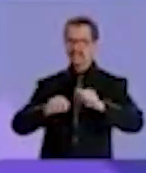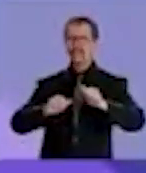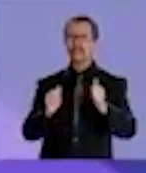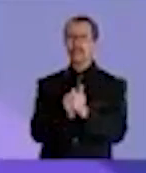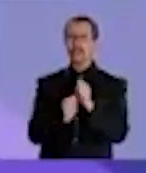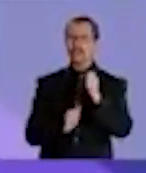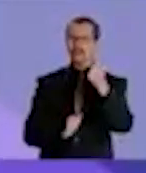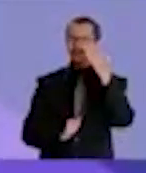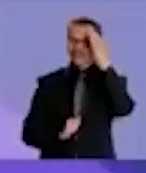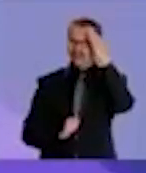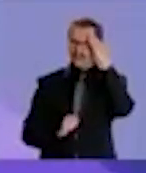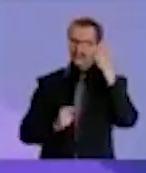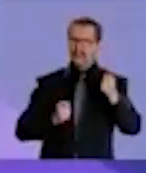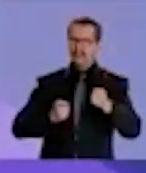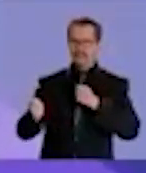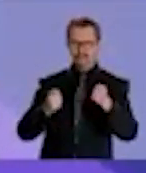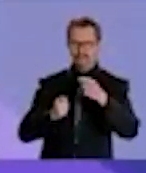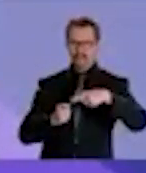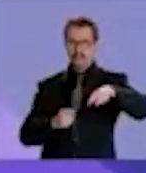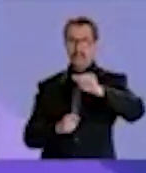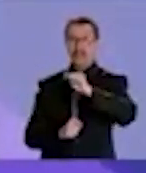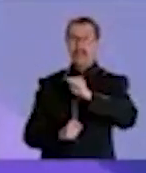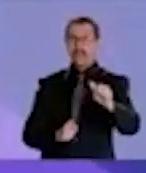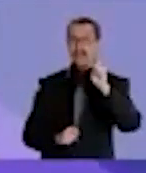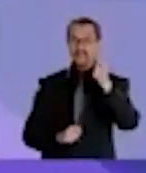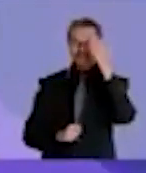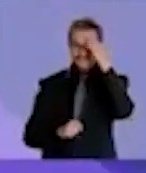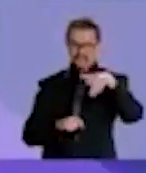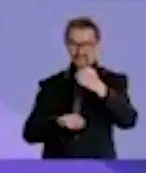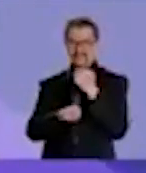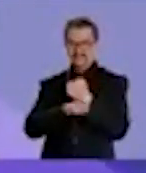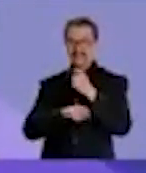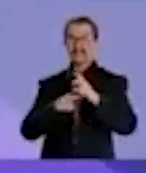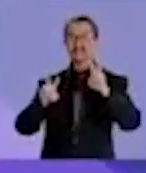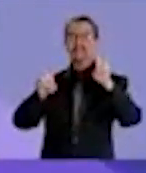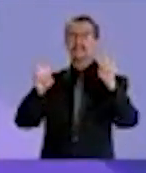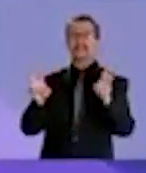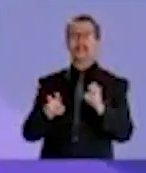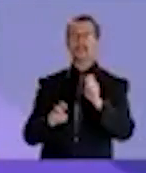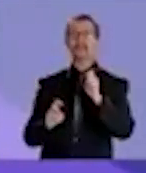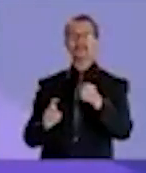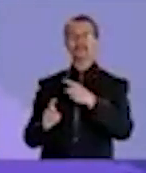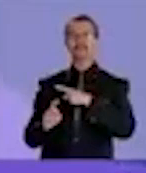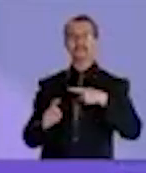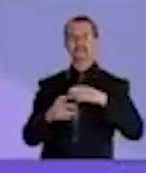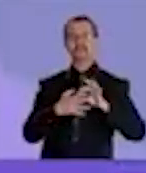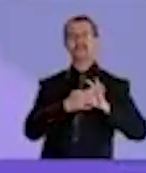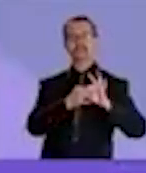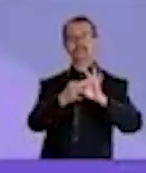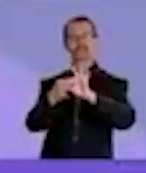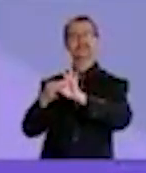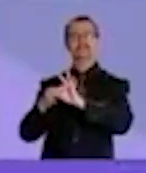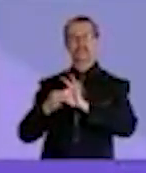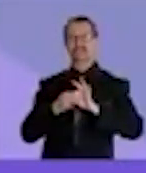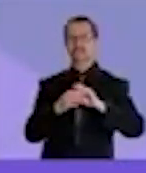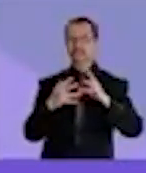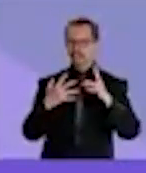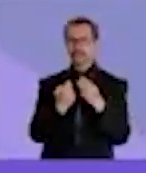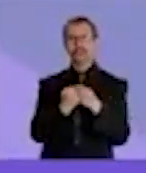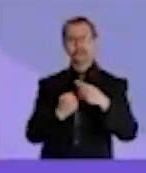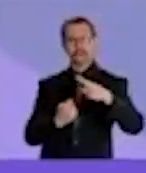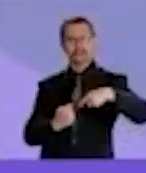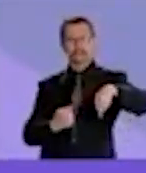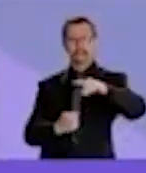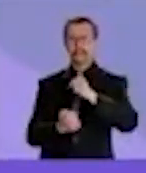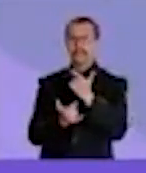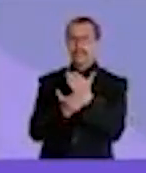autoridades locales de que este es un tema que se tiene que trabajar de manera conjunta la constitución por ejemplo nos obliga a cada uno